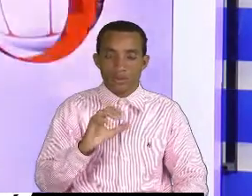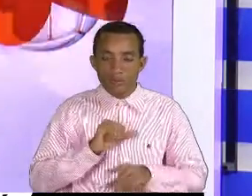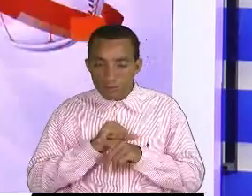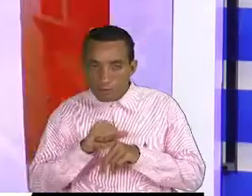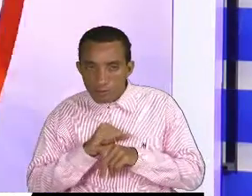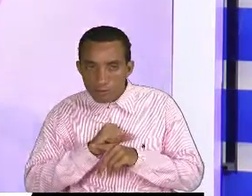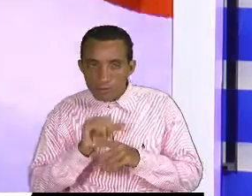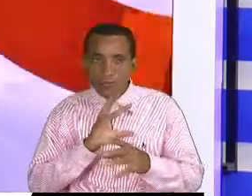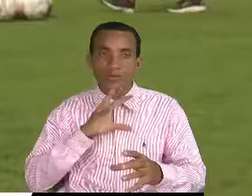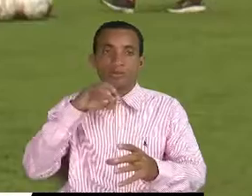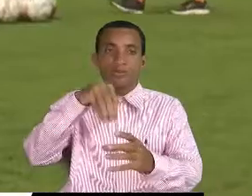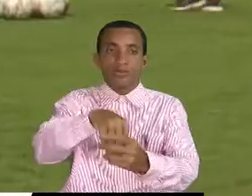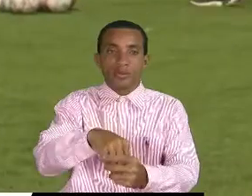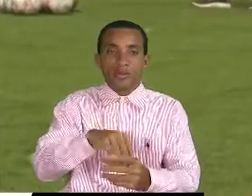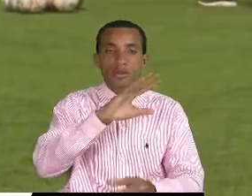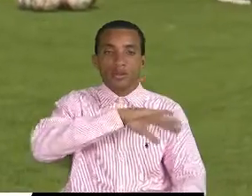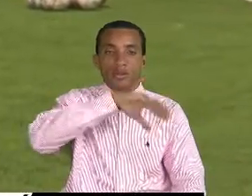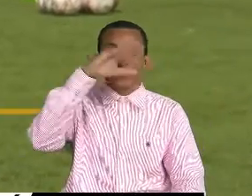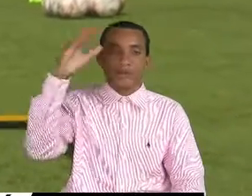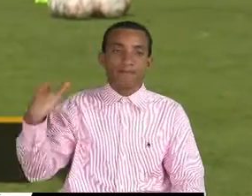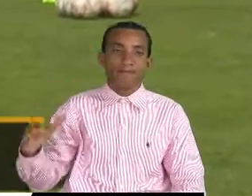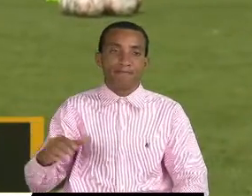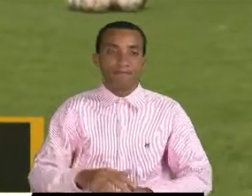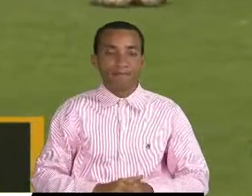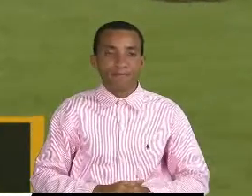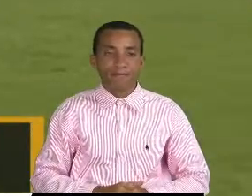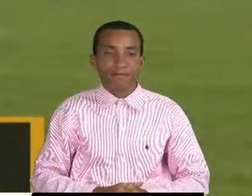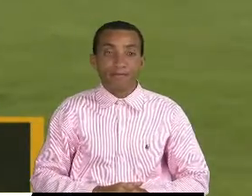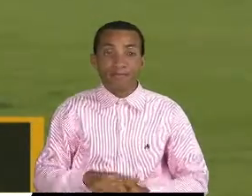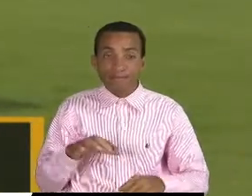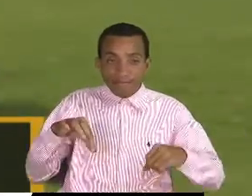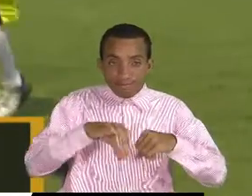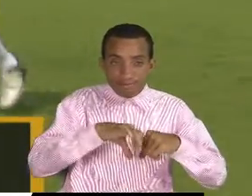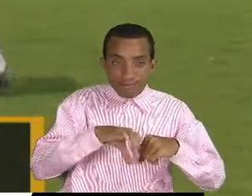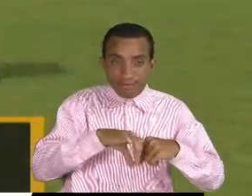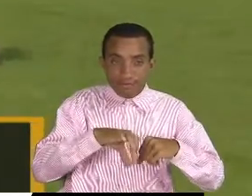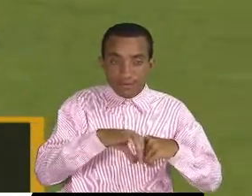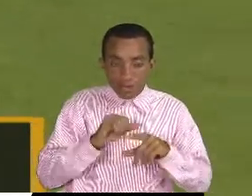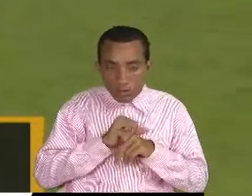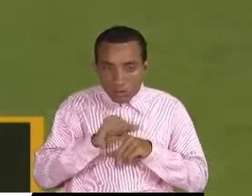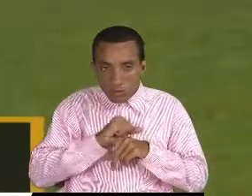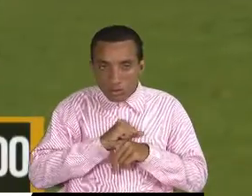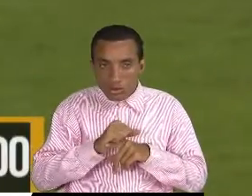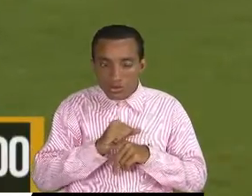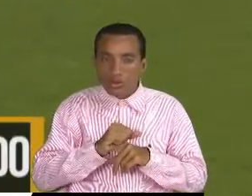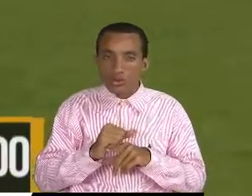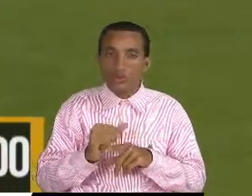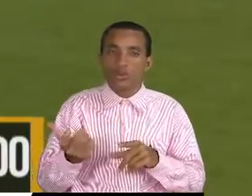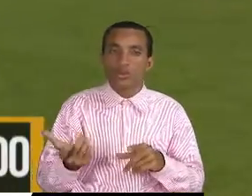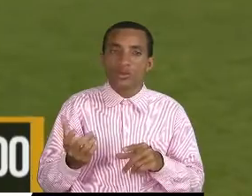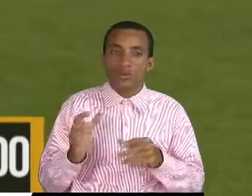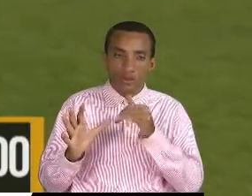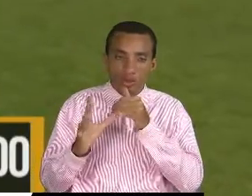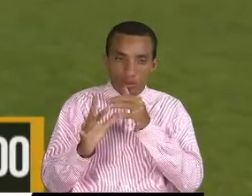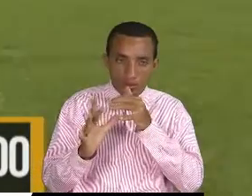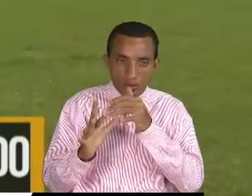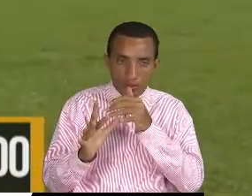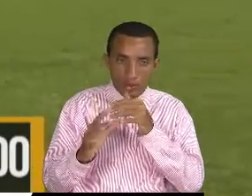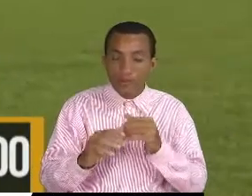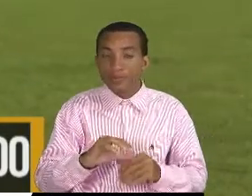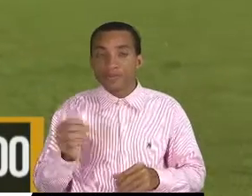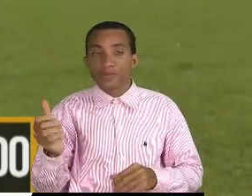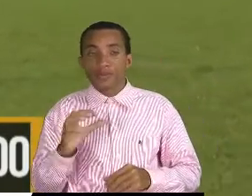visitar Antioquia. El equipo Alianza Petrolera Femenino se alista para su encuentro ante Envigado previsto para este fin de semana. Dairo